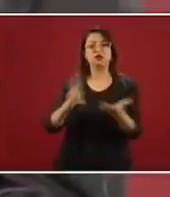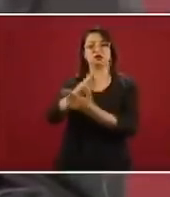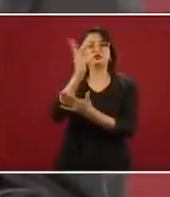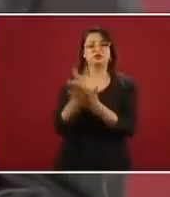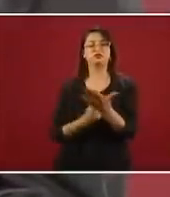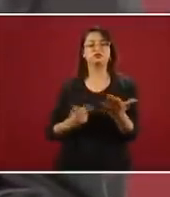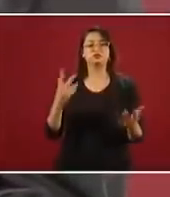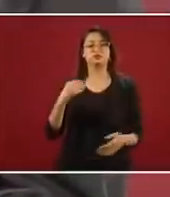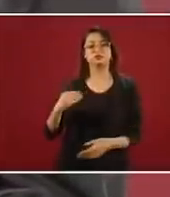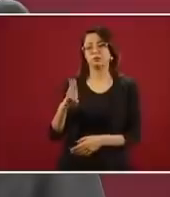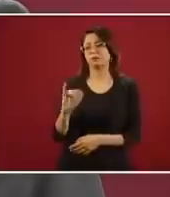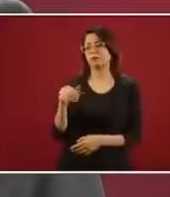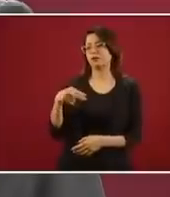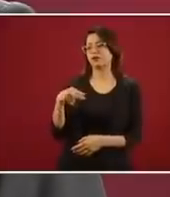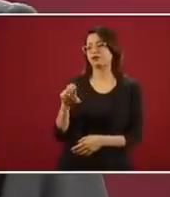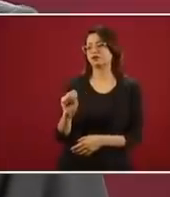bienestar.